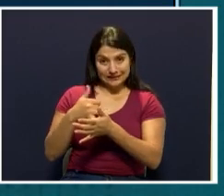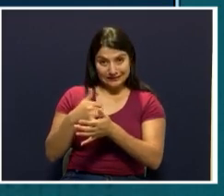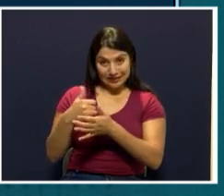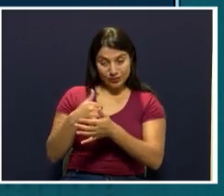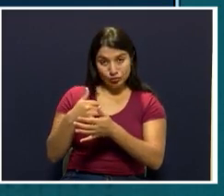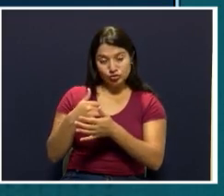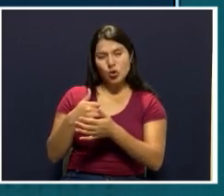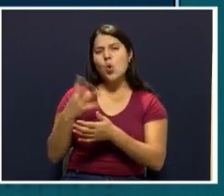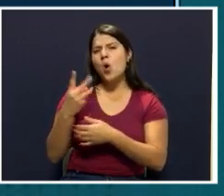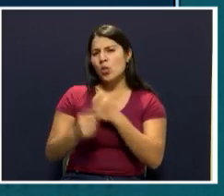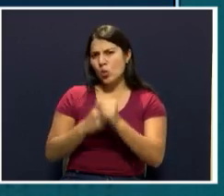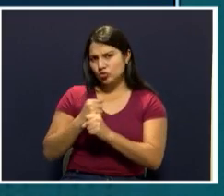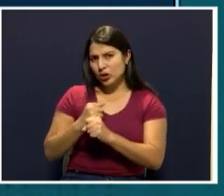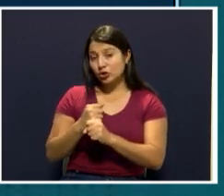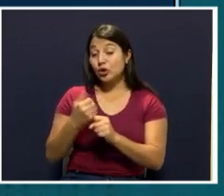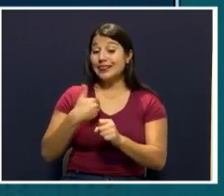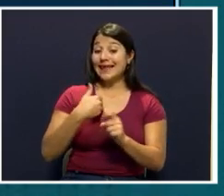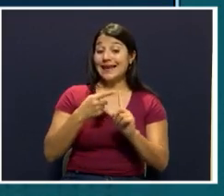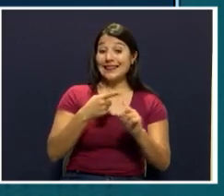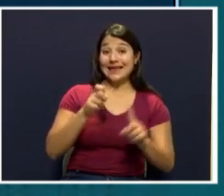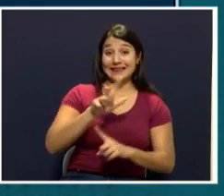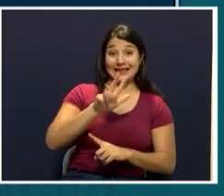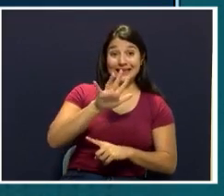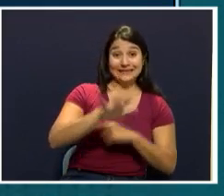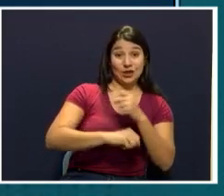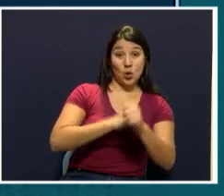con un rango de edad de los 35 a los